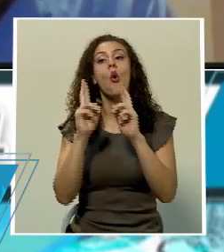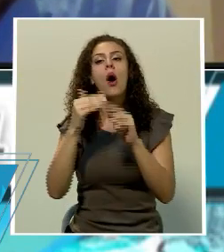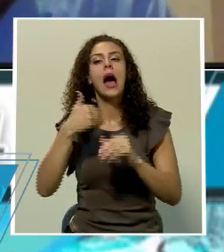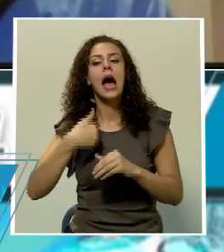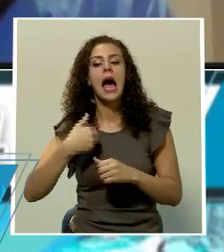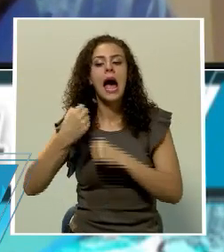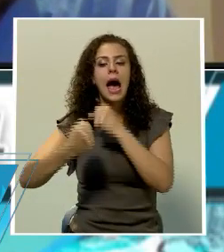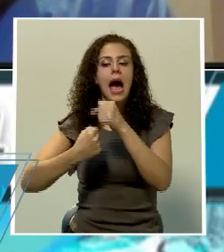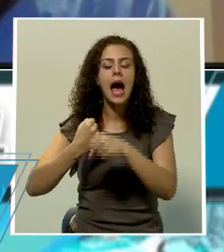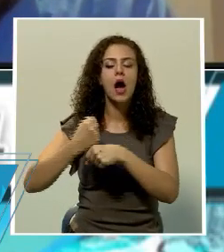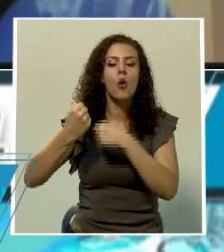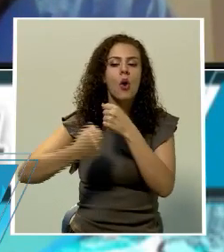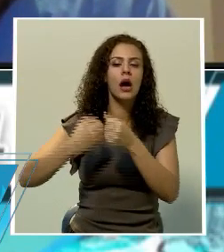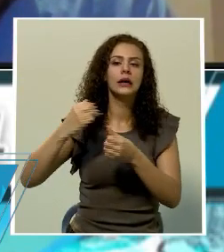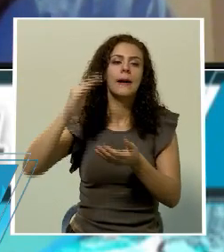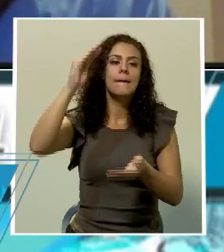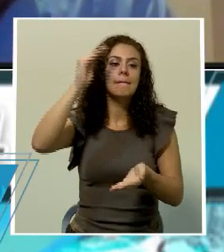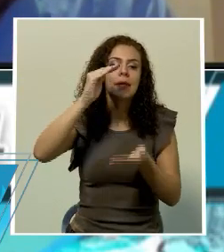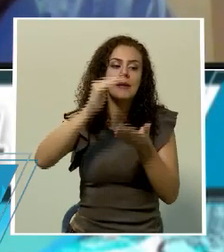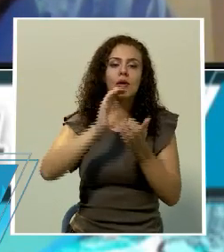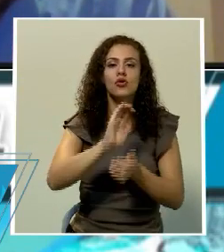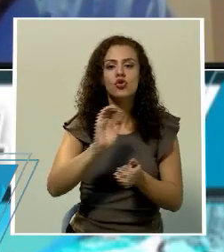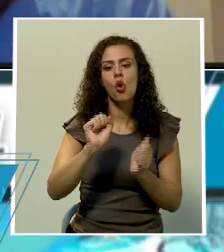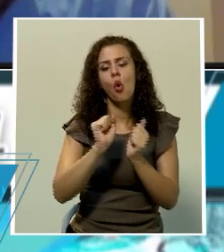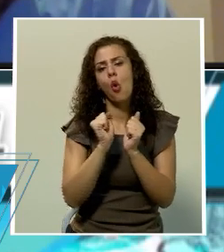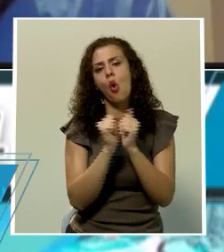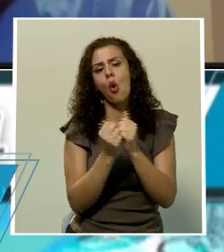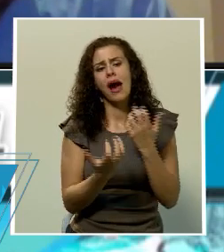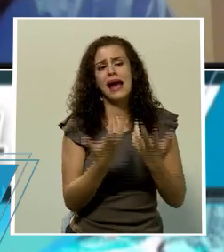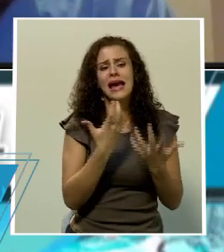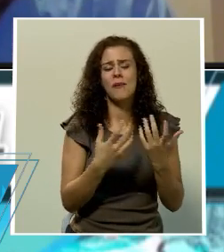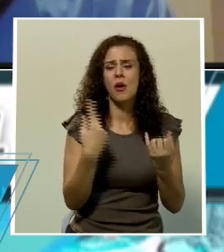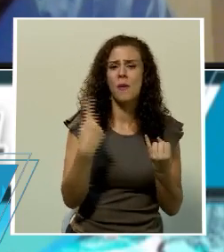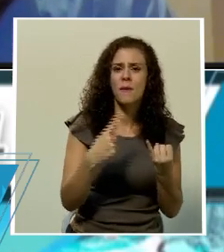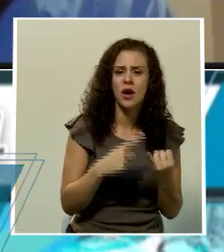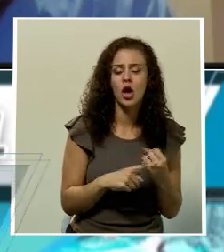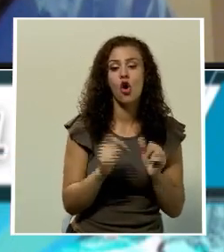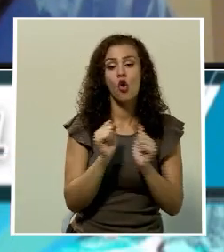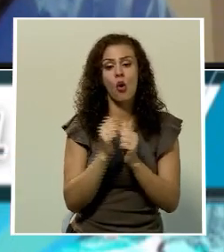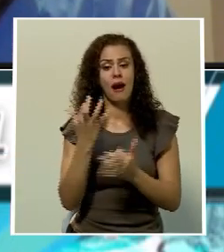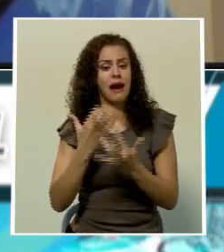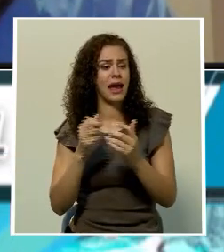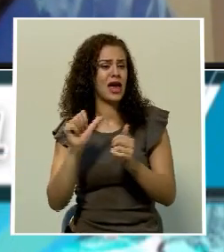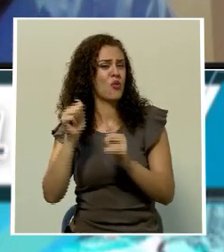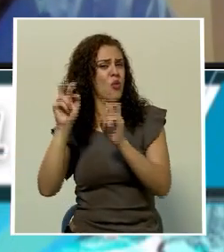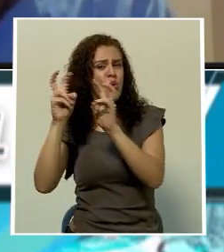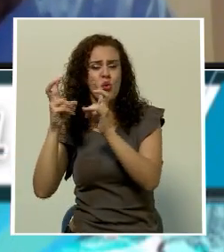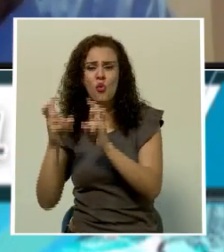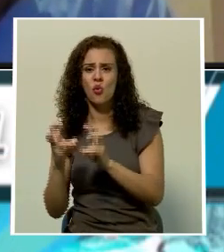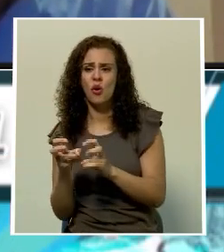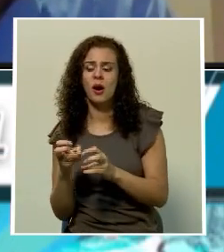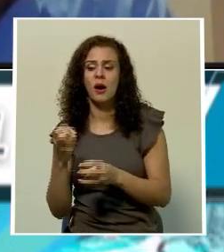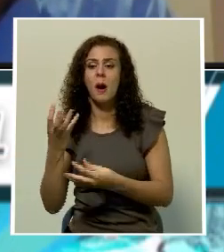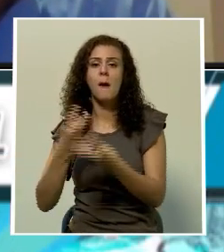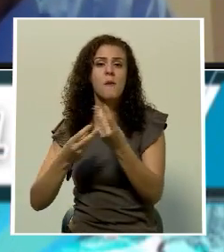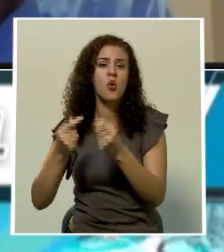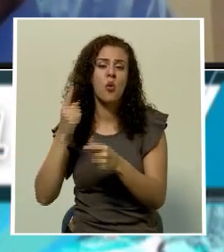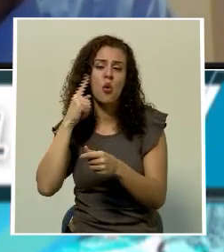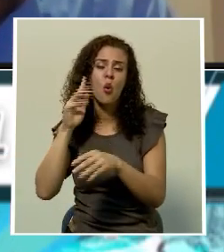año con año cada vez menos niños con quemaduras graves, con quemaduras de ningún tipo,